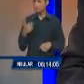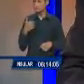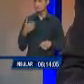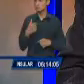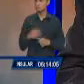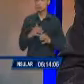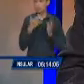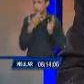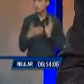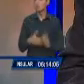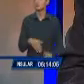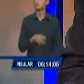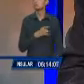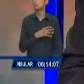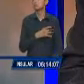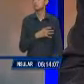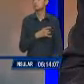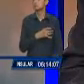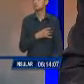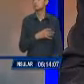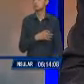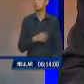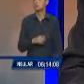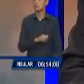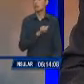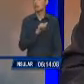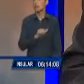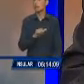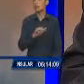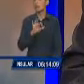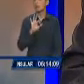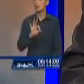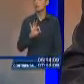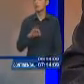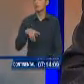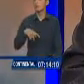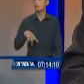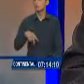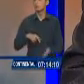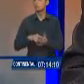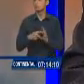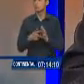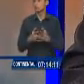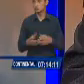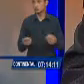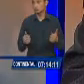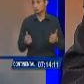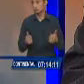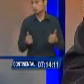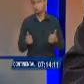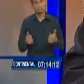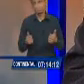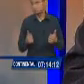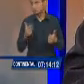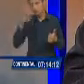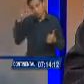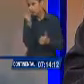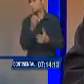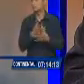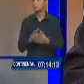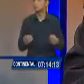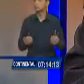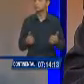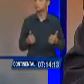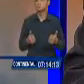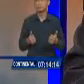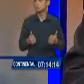En Chile se crearon, por ejemplo, las AFPs, que no es una buena solución, y se ha demostrado que no es una buena solución, pero ¿para